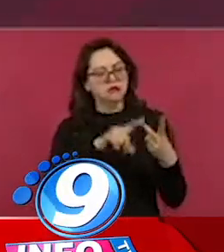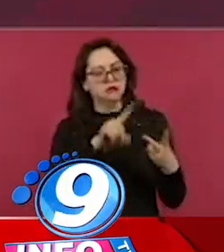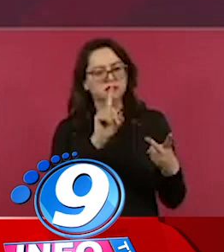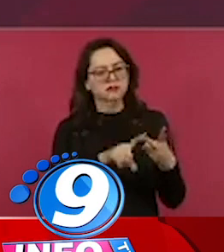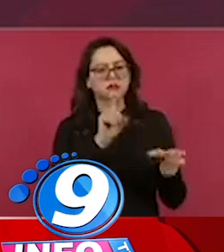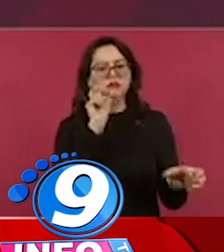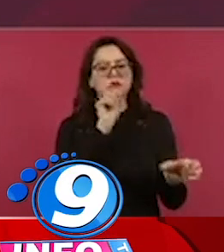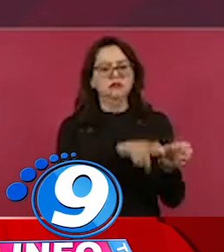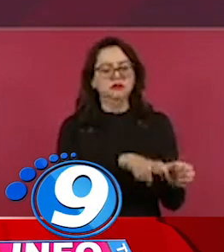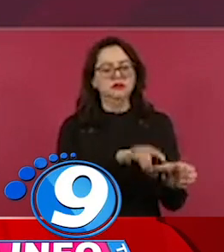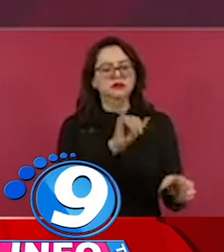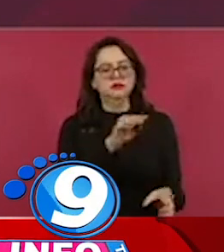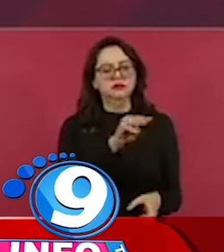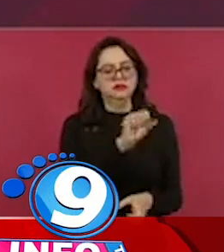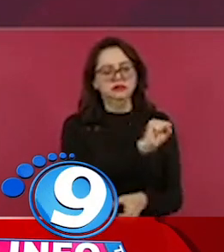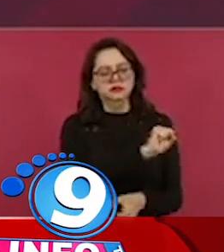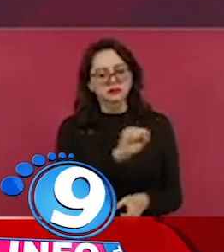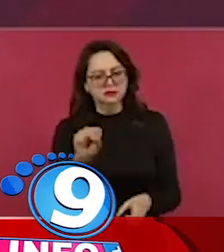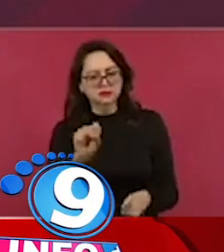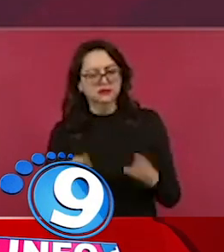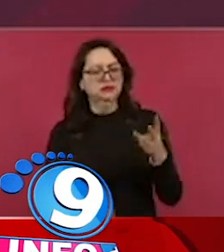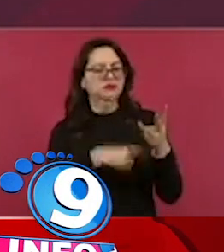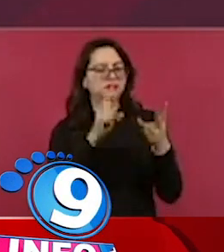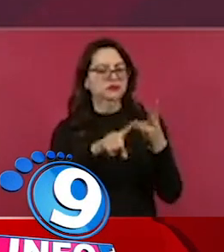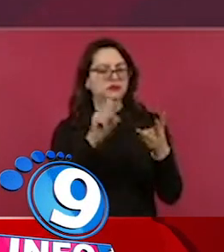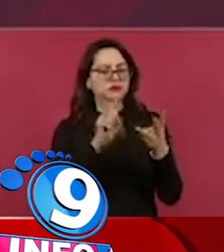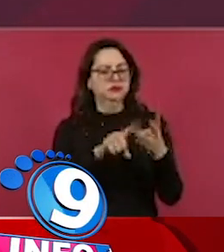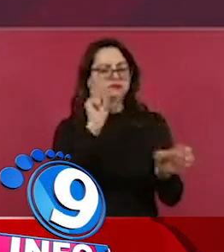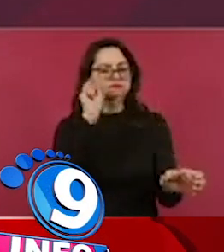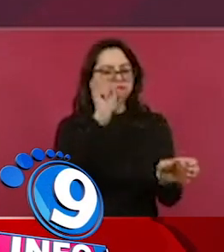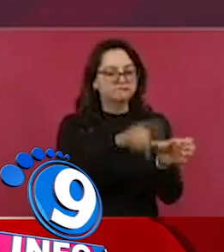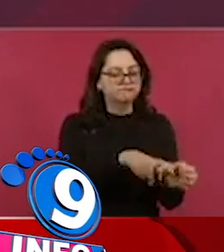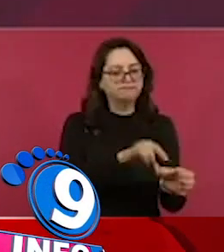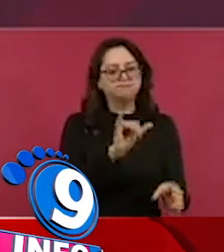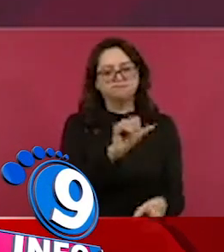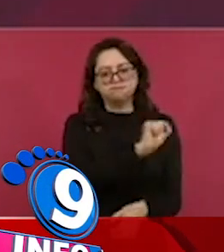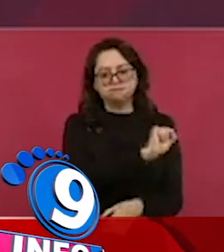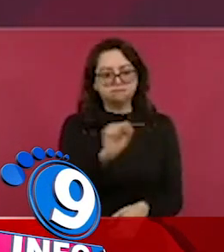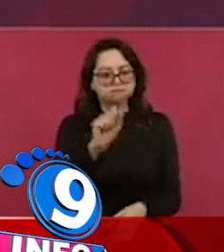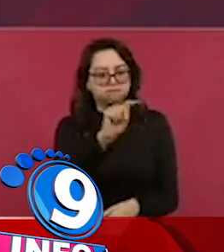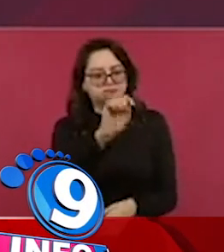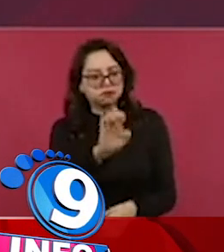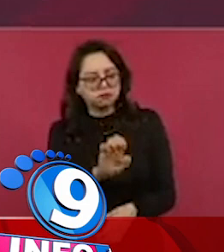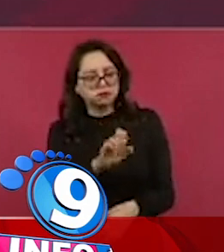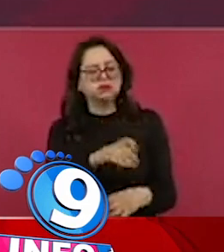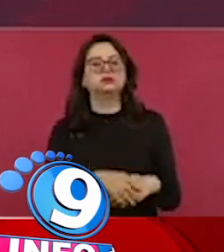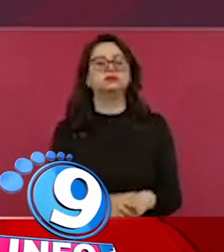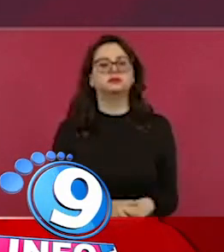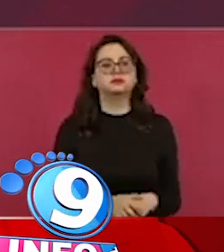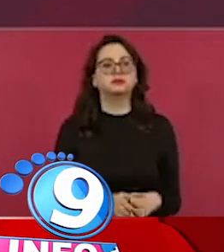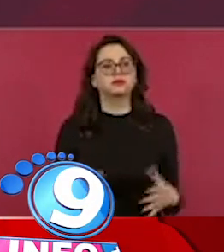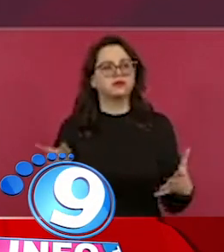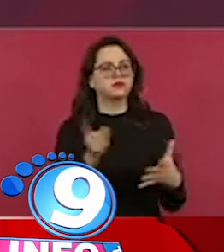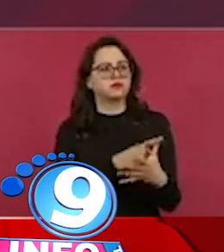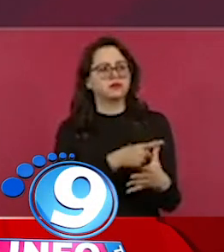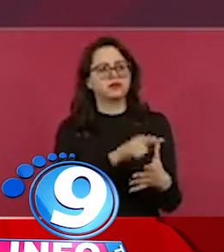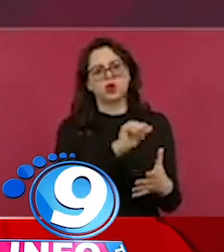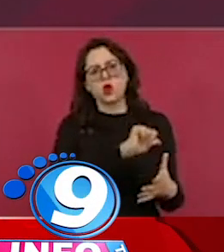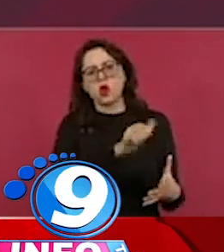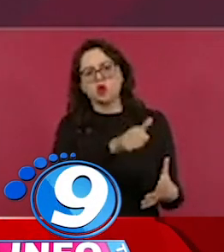derechohabientes del seguro social o del Iste o de